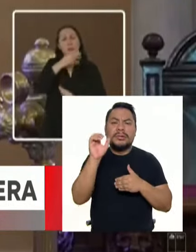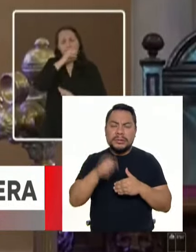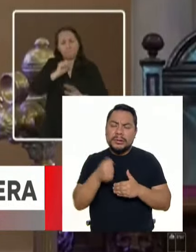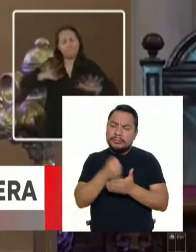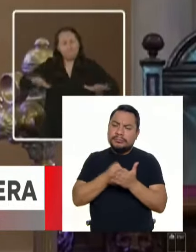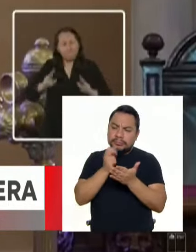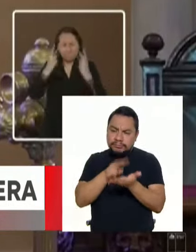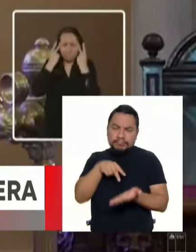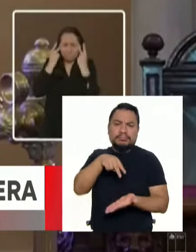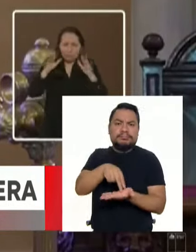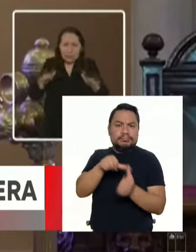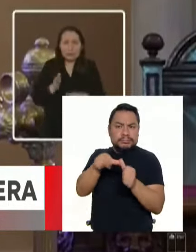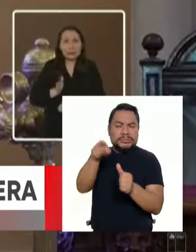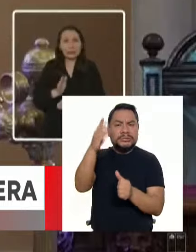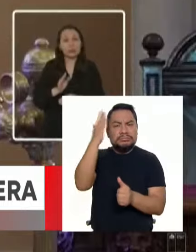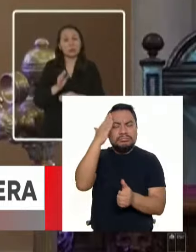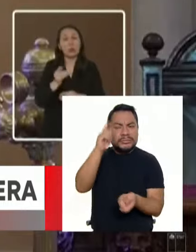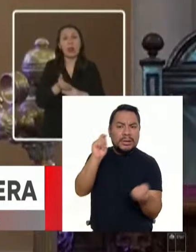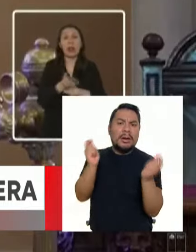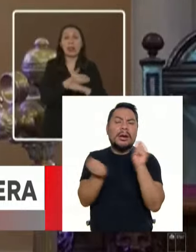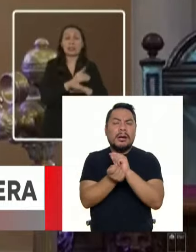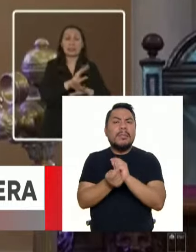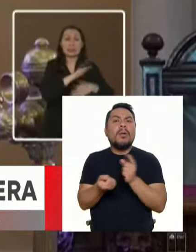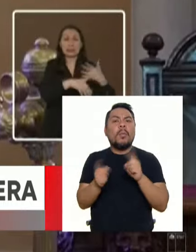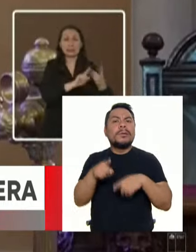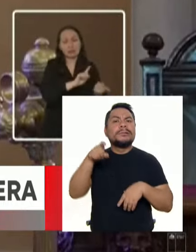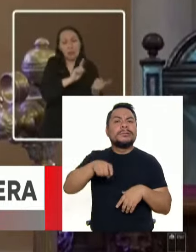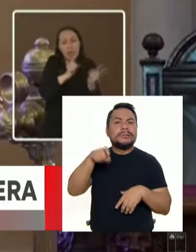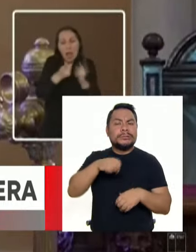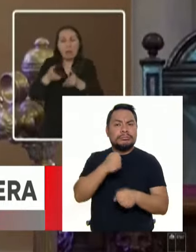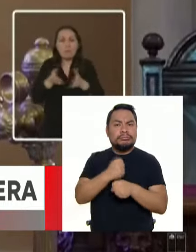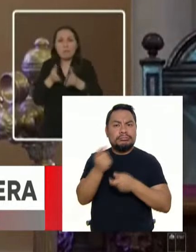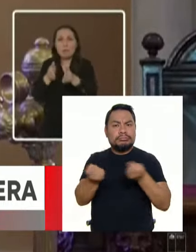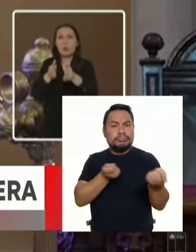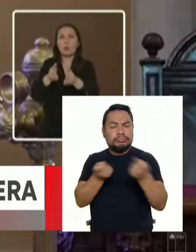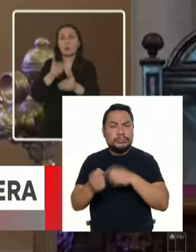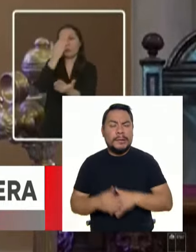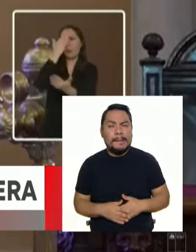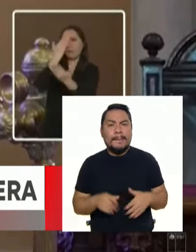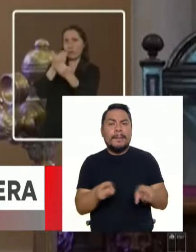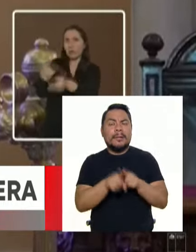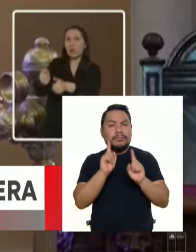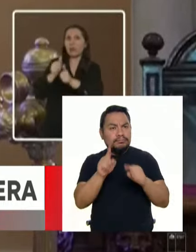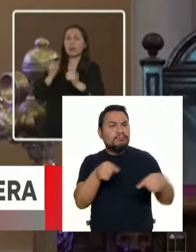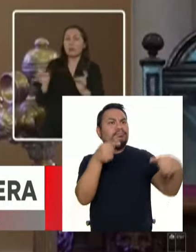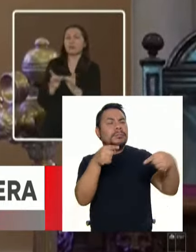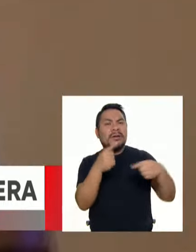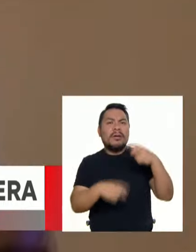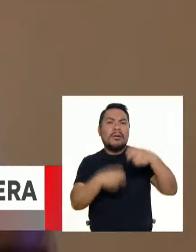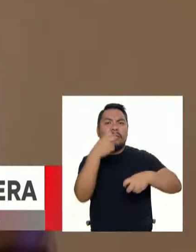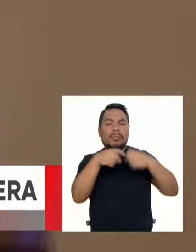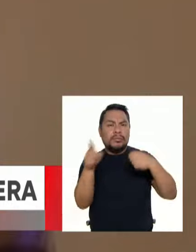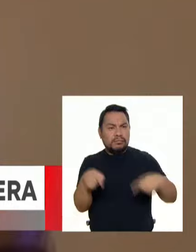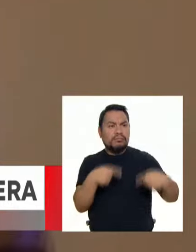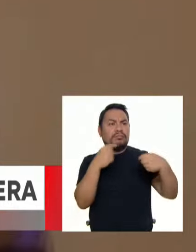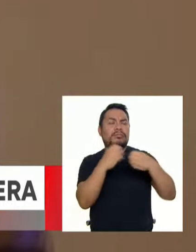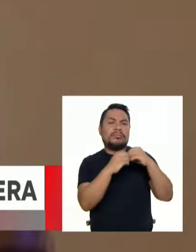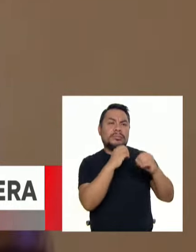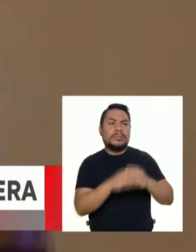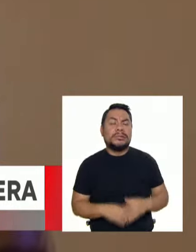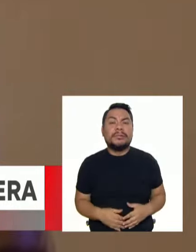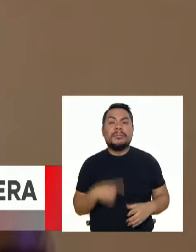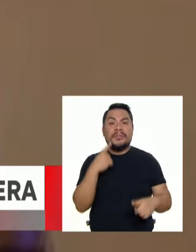resiliente que supo cambiar de guión cuando fue necesario. Que encaró desafíos imprevistos. A su vez,